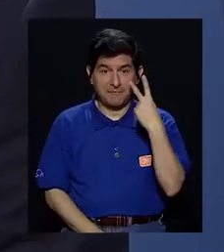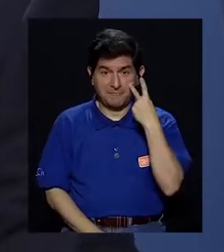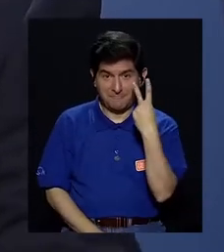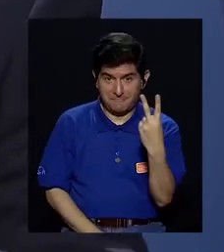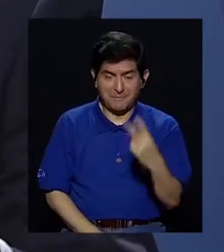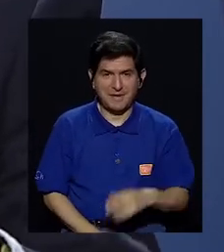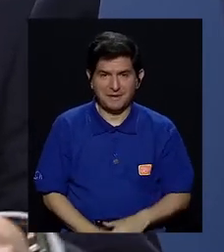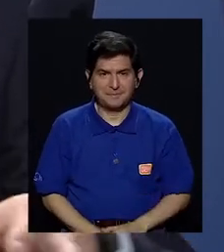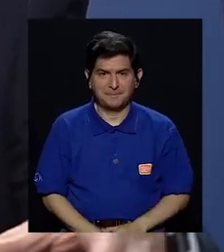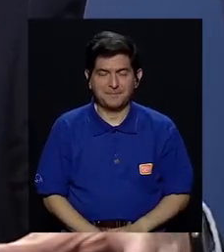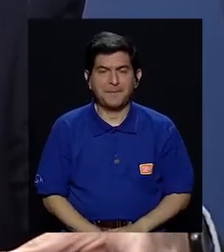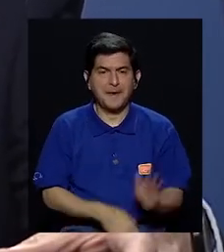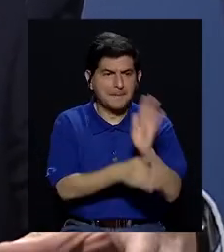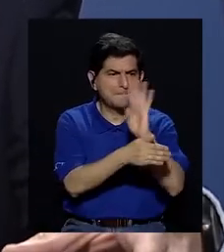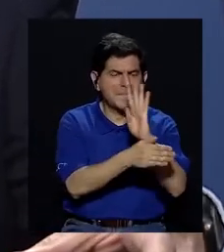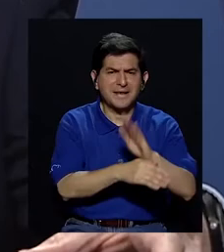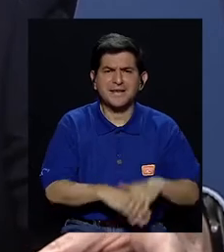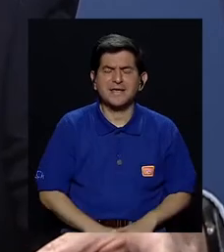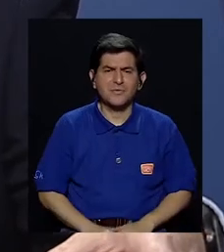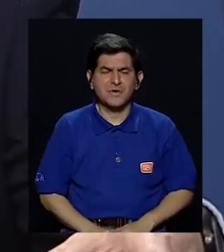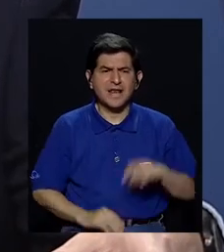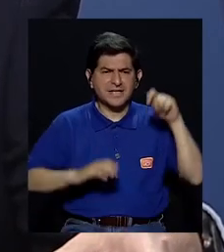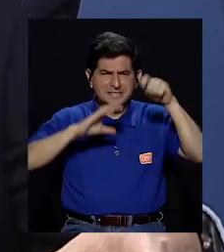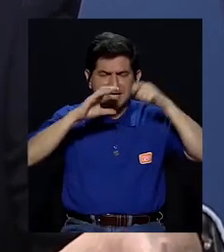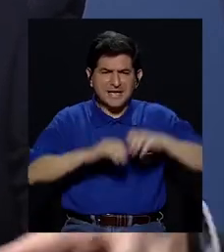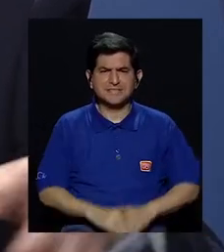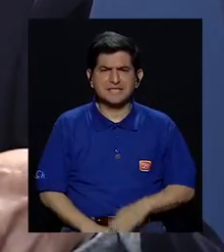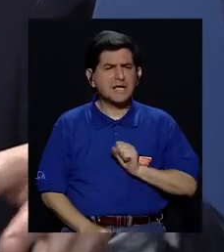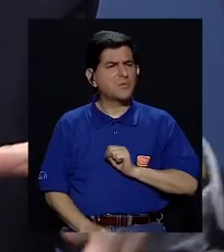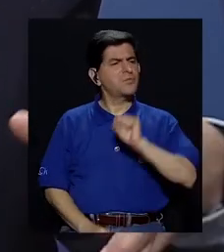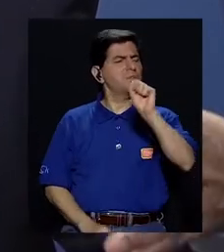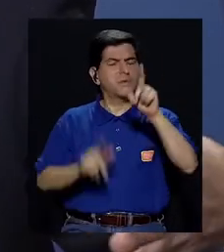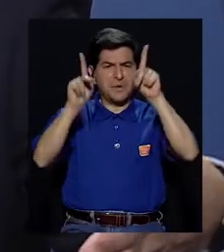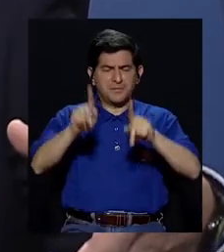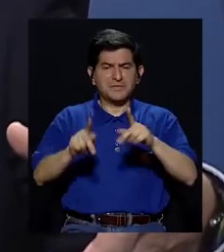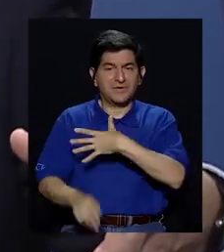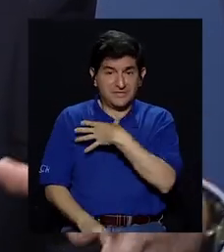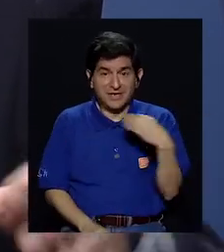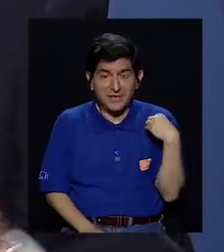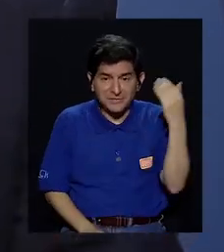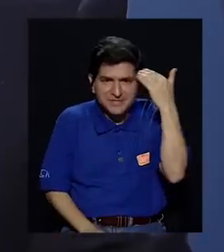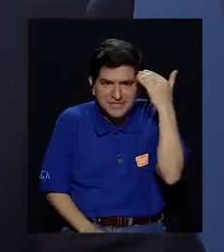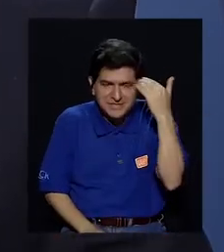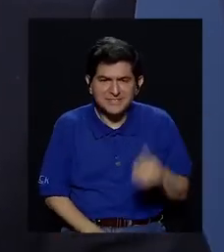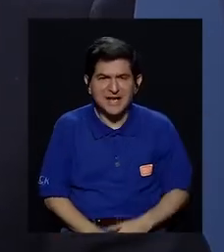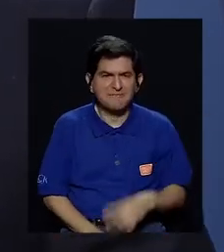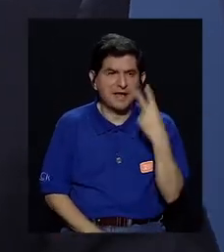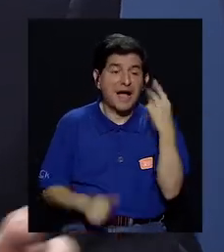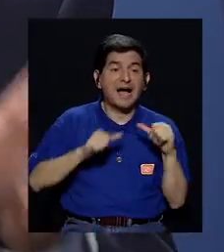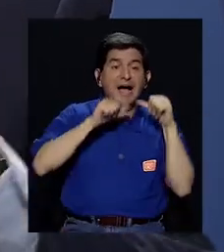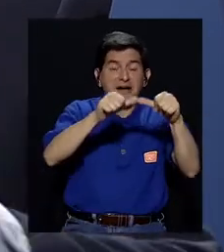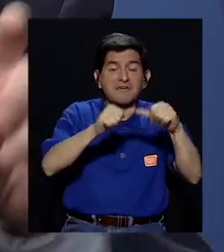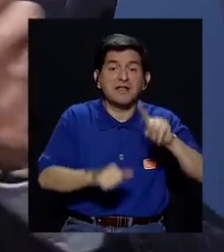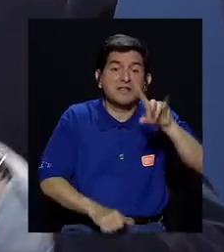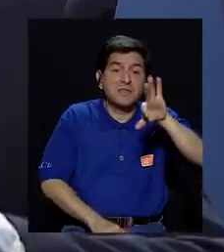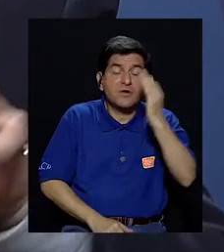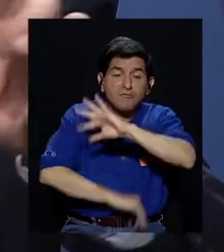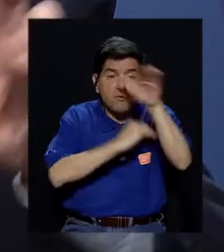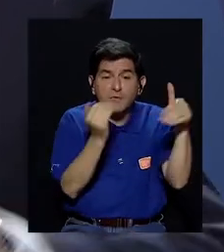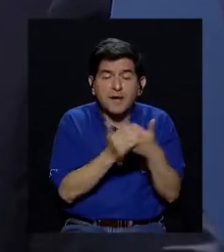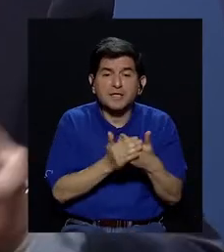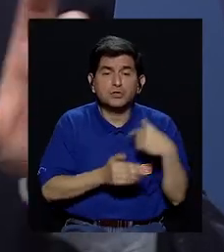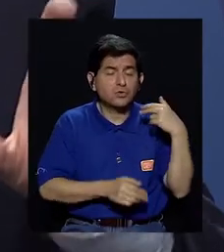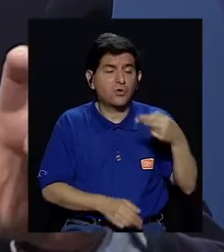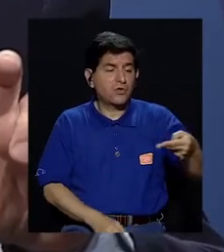cuando vemos las películas en el cine de superhéroes los que son fanáticos de marvel saben que tienen que ir a verla que sigue porque alguna